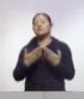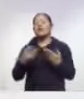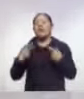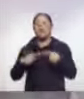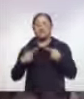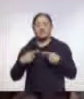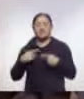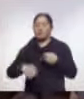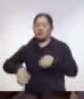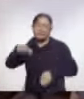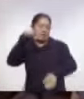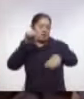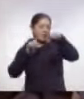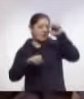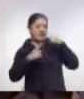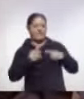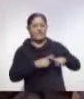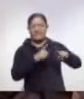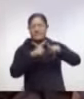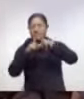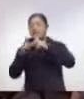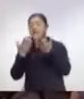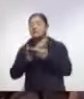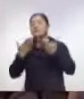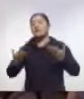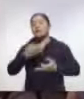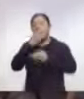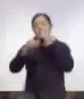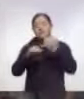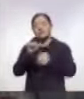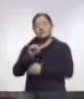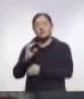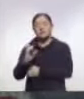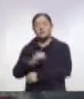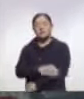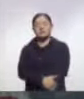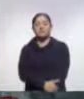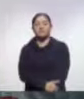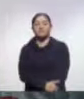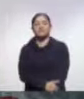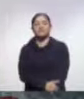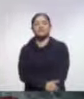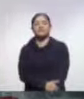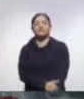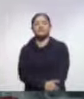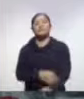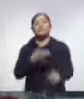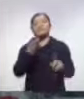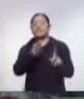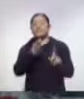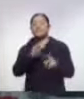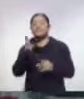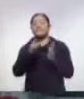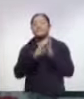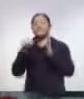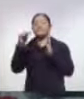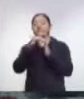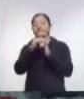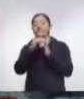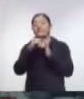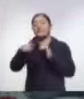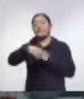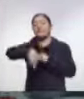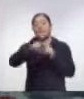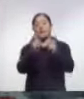Tlaxcala. Para Abra Noticias, Altagracia Corona. Y precisamente el Departamento de Prevención del Delito de la